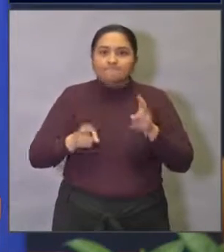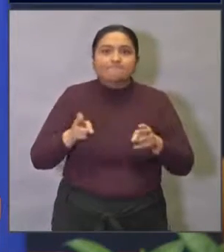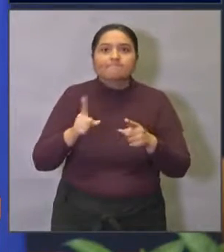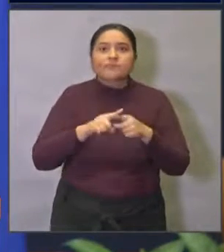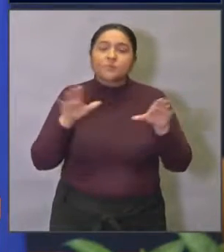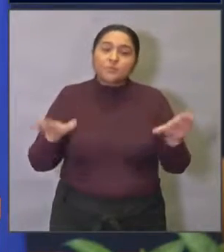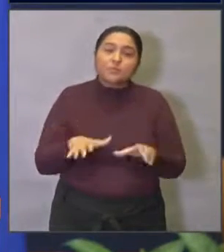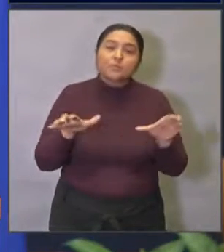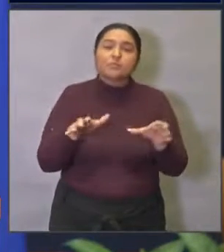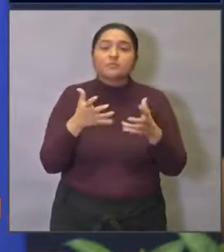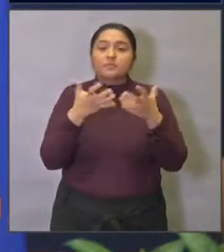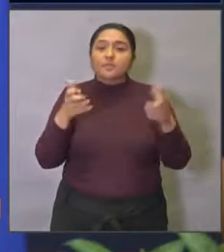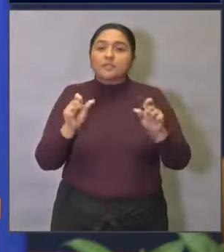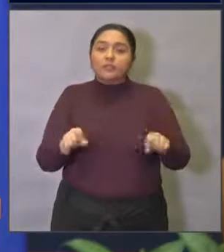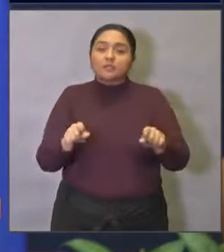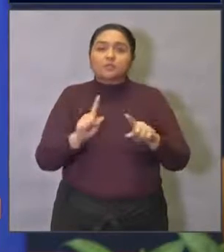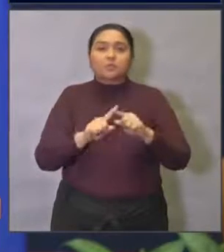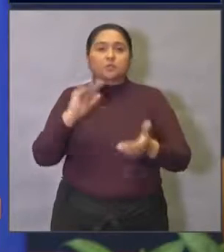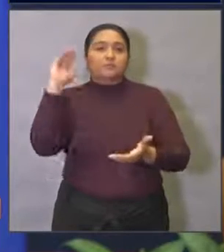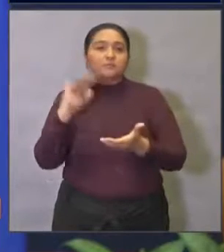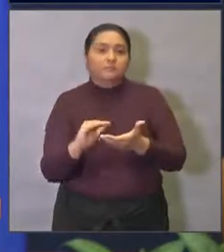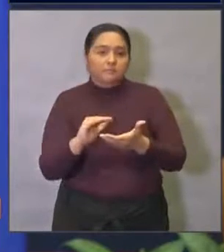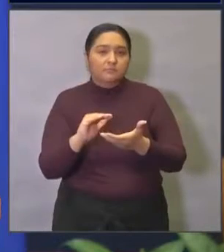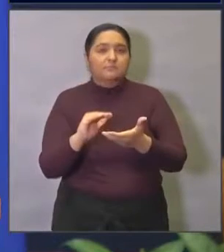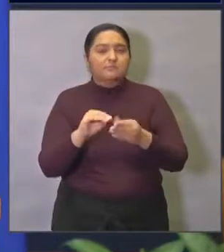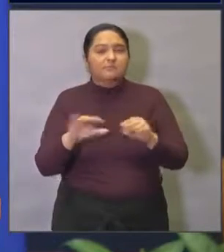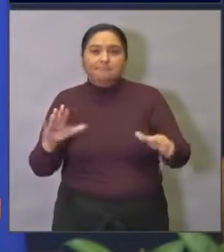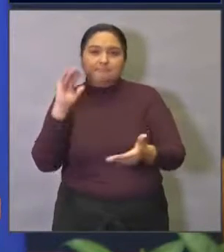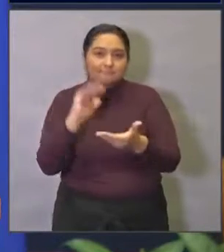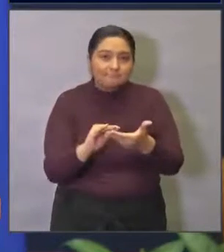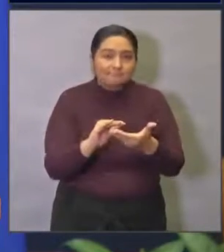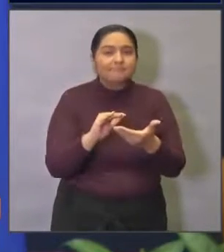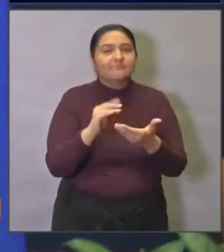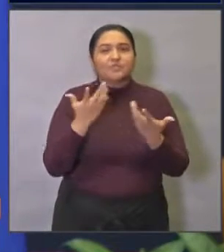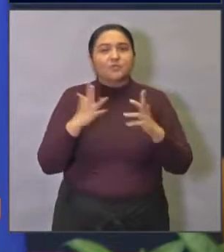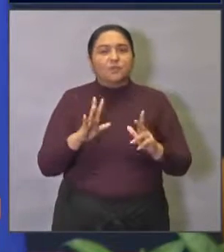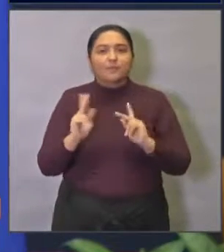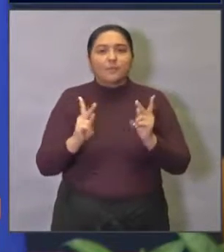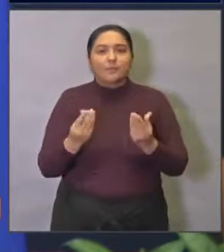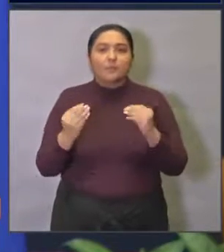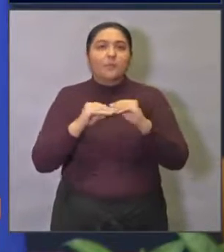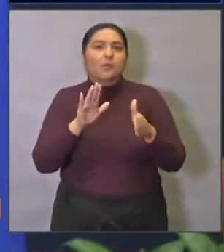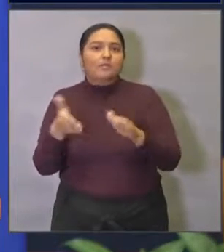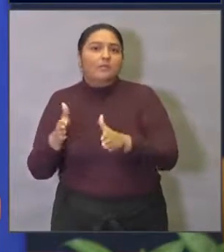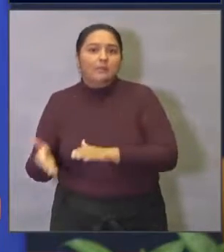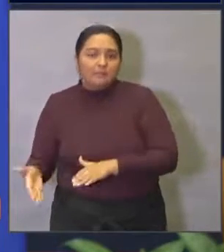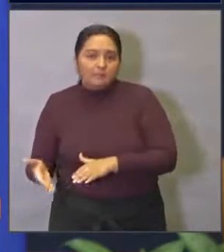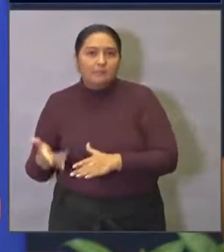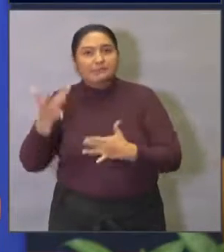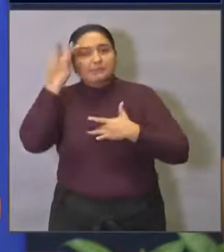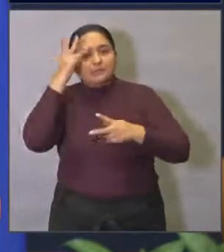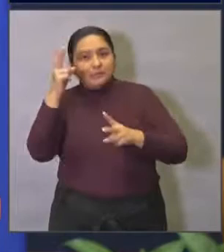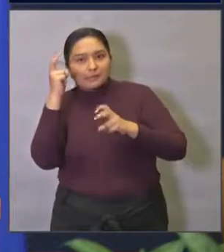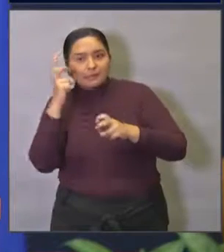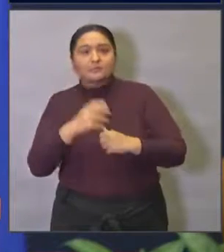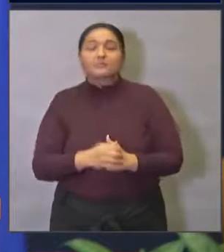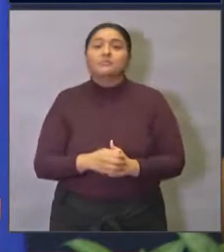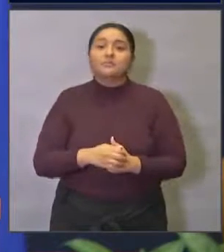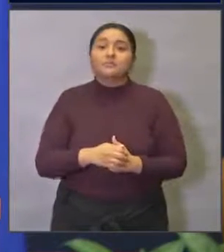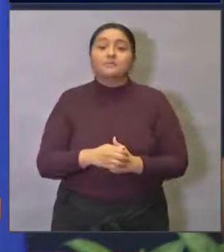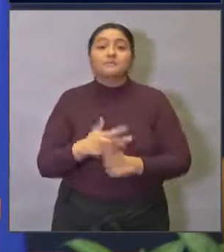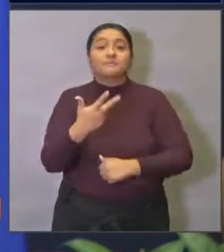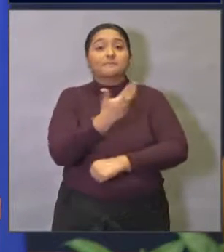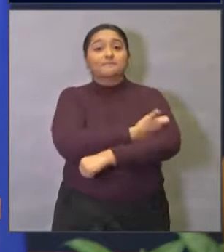para frenar la propagación y evitar más sufrimiento. Aunque ha llegado la primera distribución de la vacuna